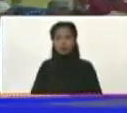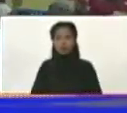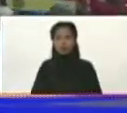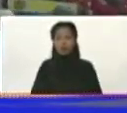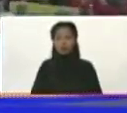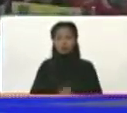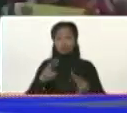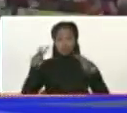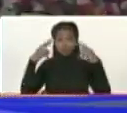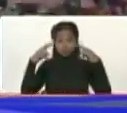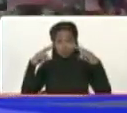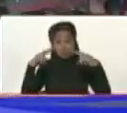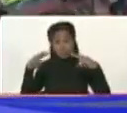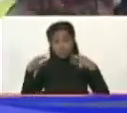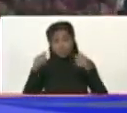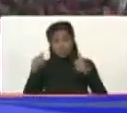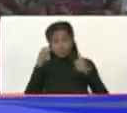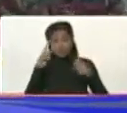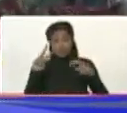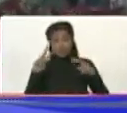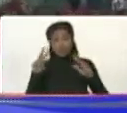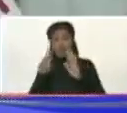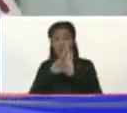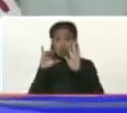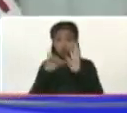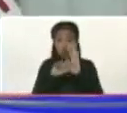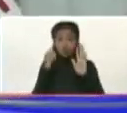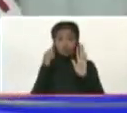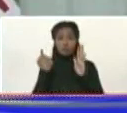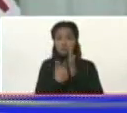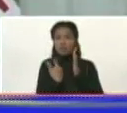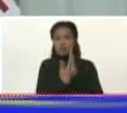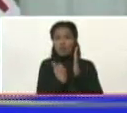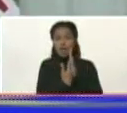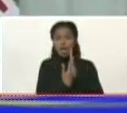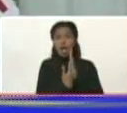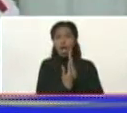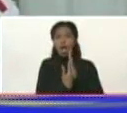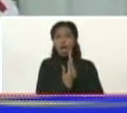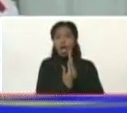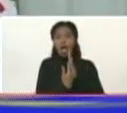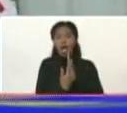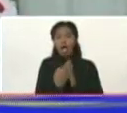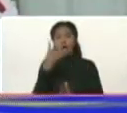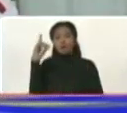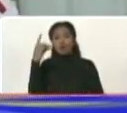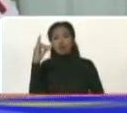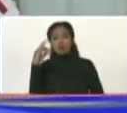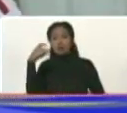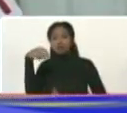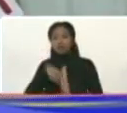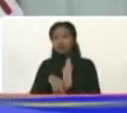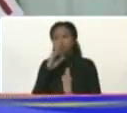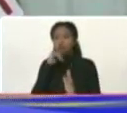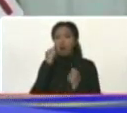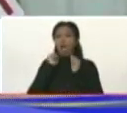Escuchen bien esto, miren la parte constitucional. Bolivia tiene un vacío de poder en este momento.